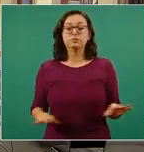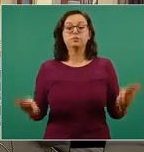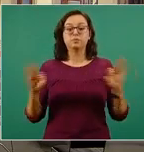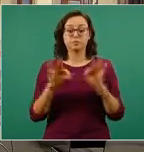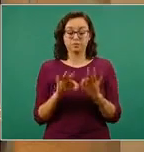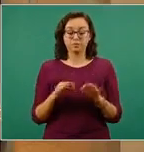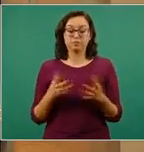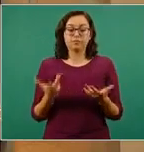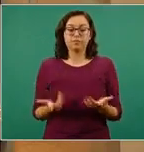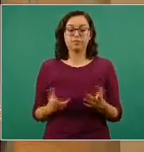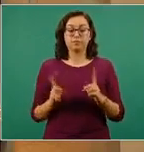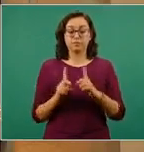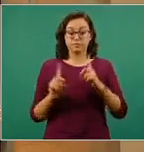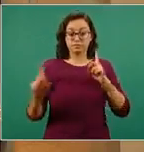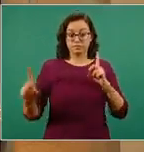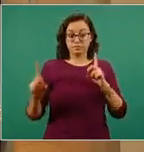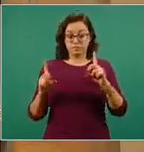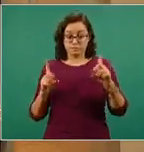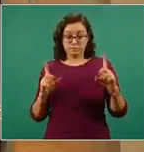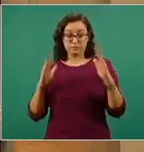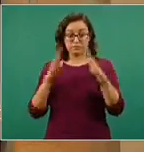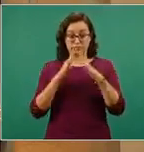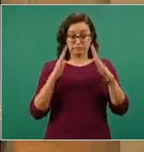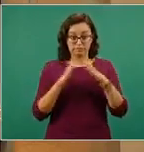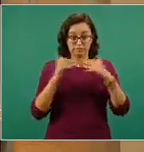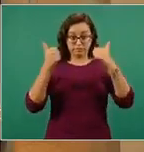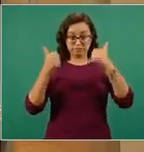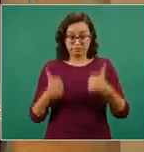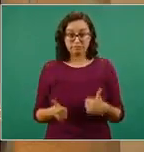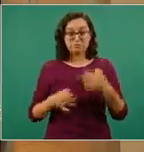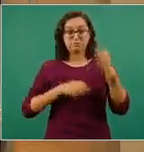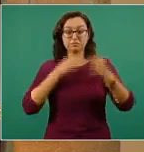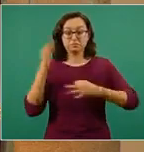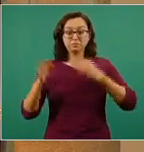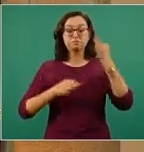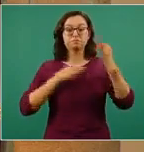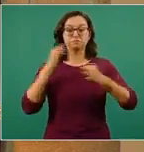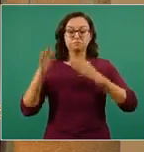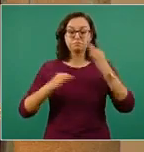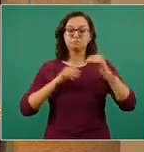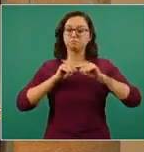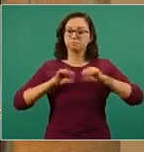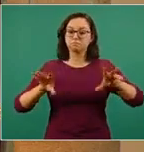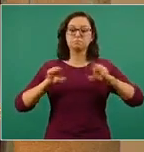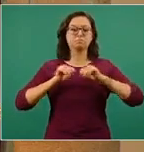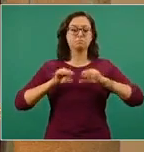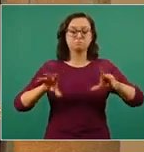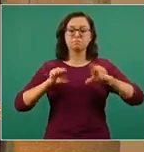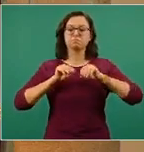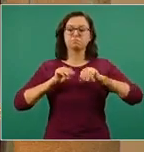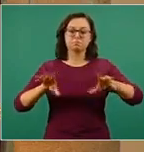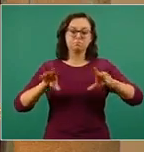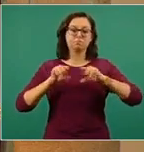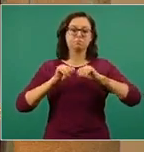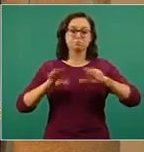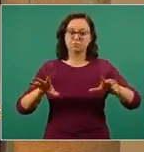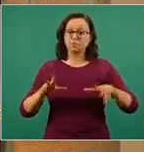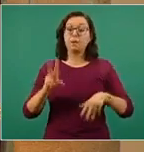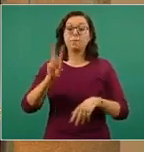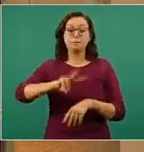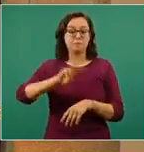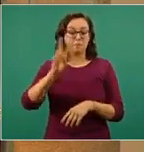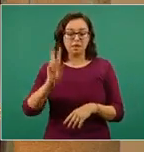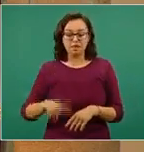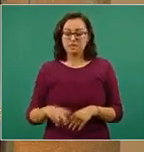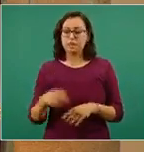explico. La sana distancia, el quédate en casa, se promocionó hasta que se pudo incluir como una verdadera fuente de confinamiento